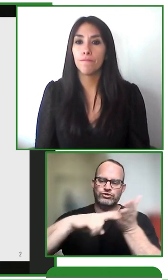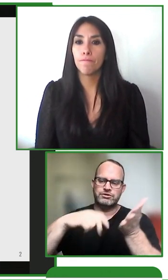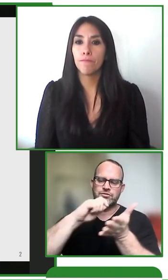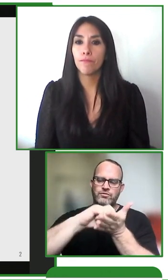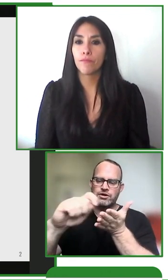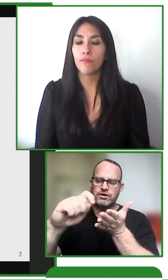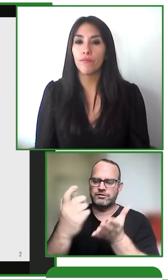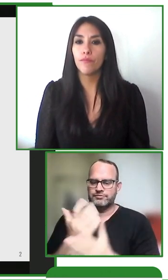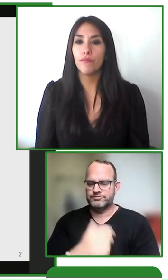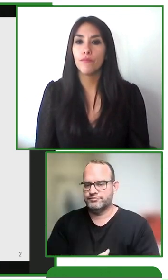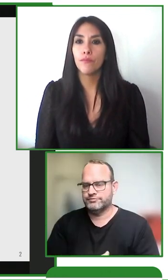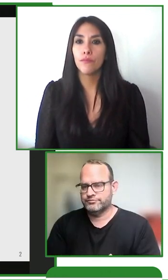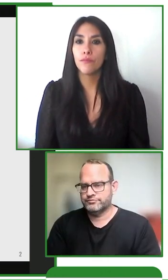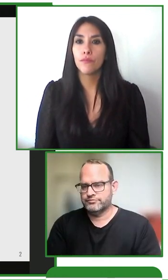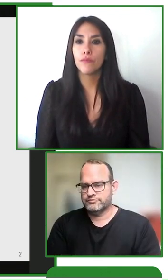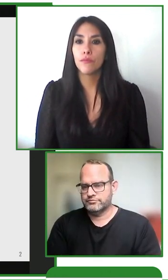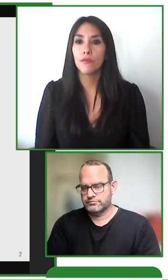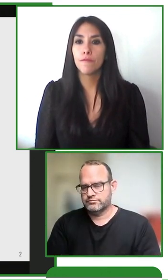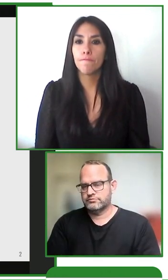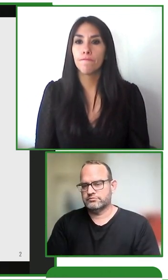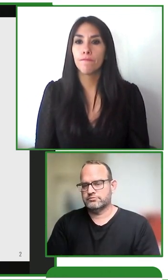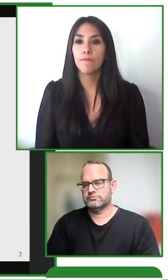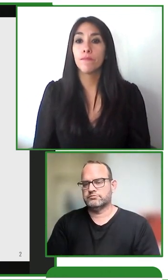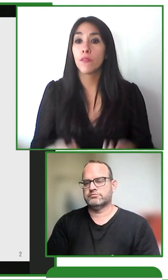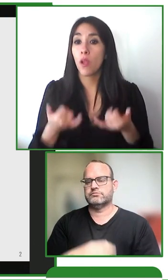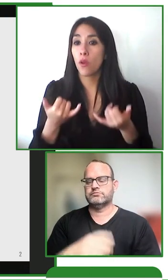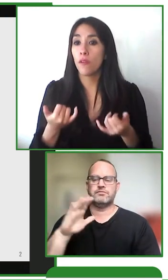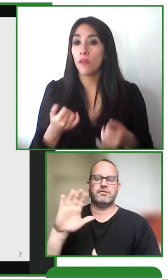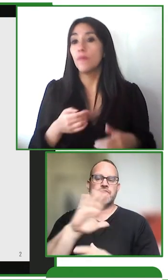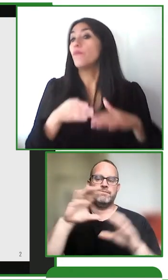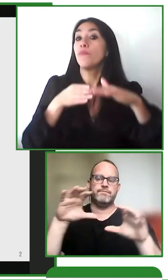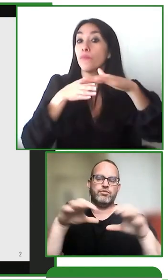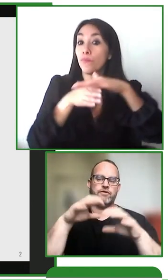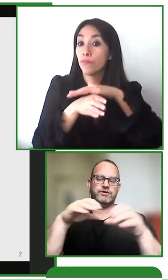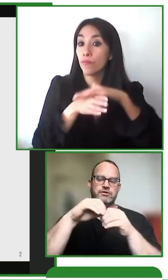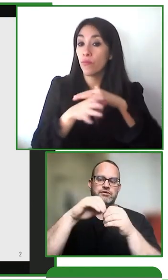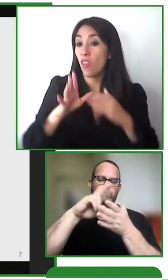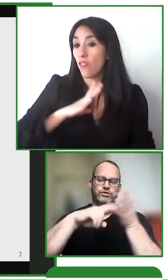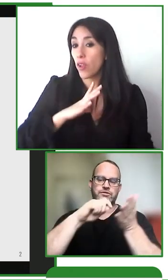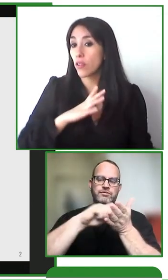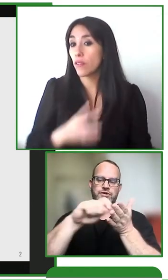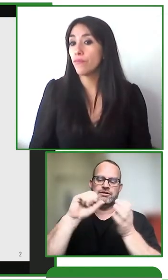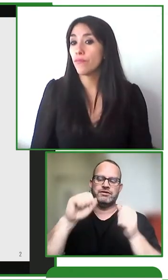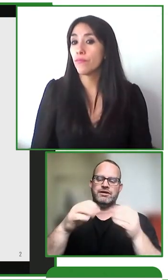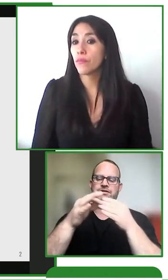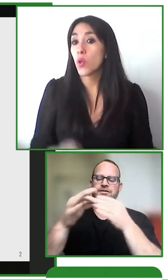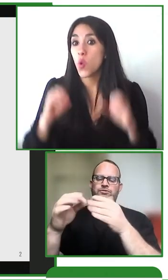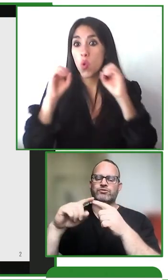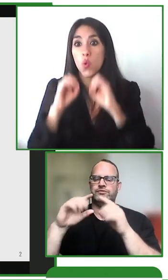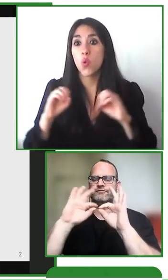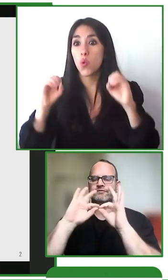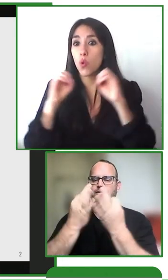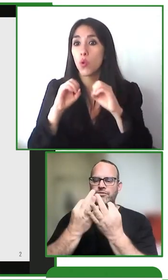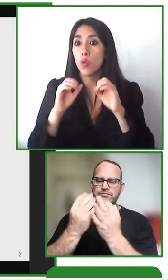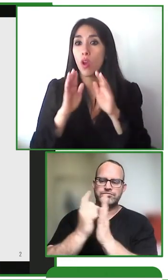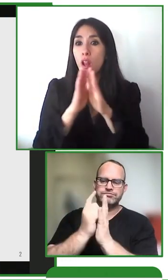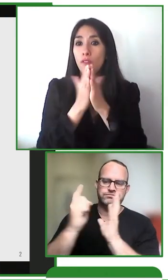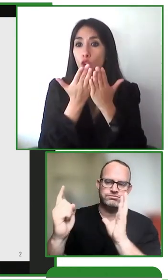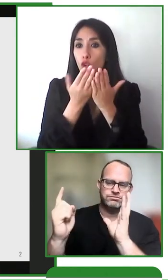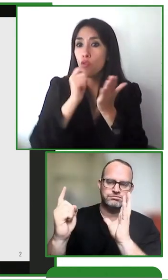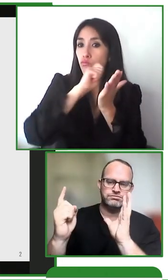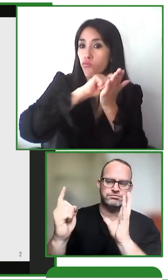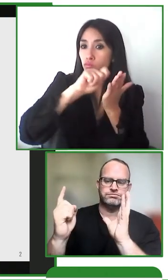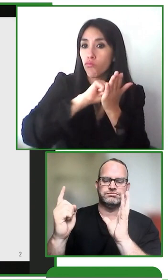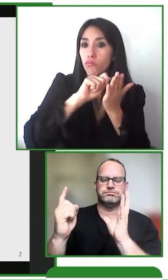Por esta falta de acceso a los materiales escritos y también a las historias, quiere decir que ellos